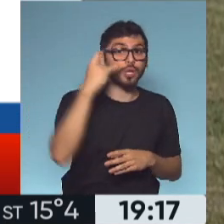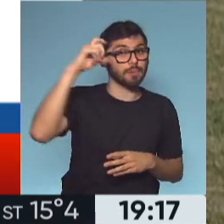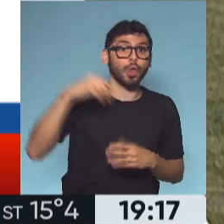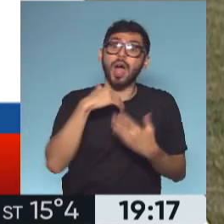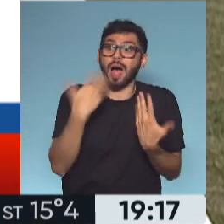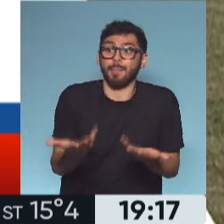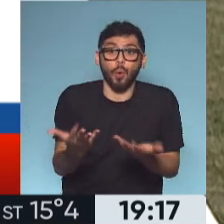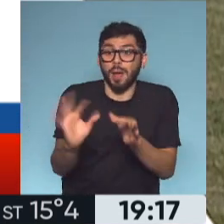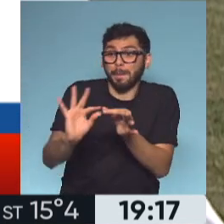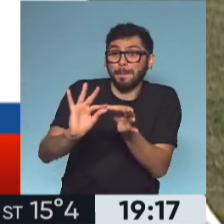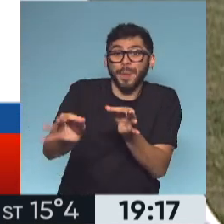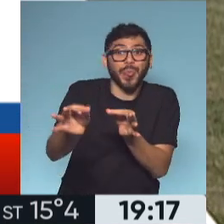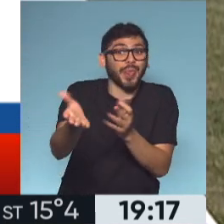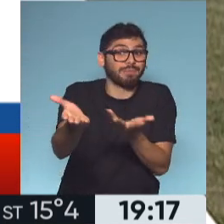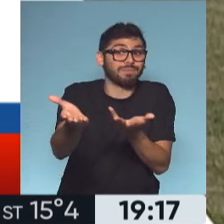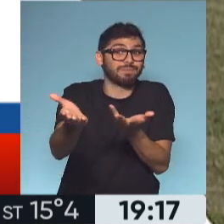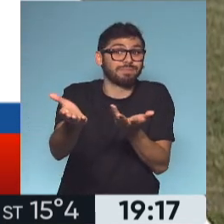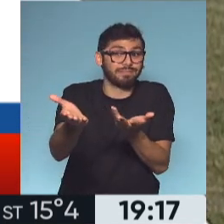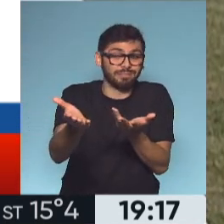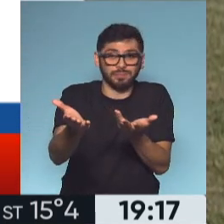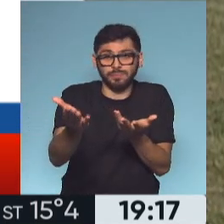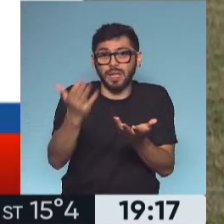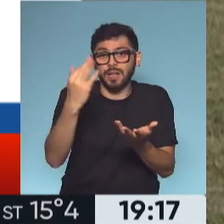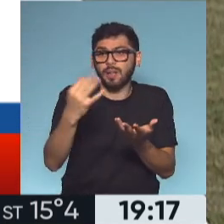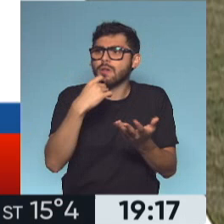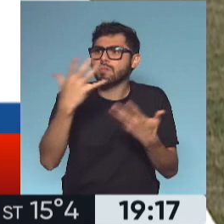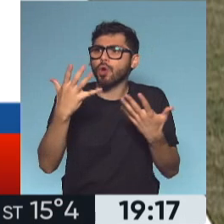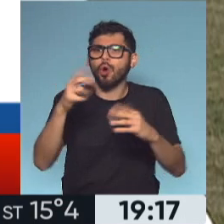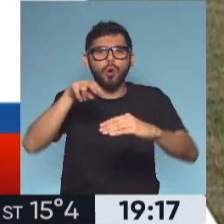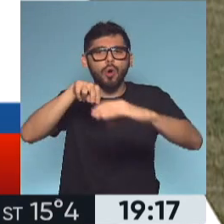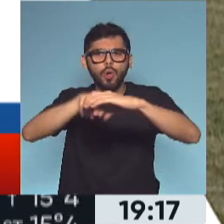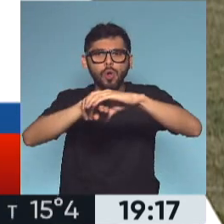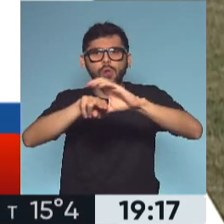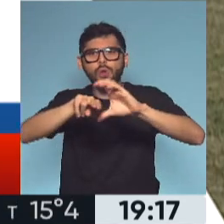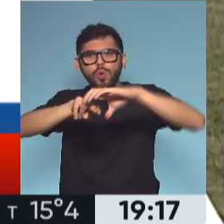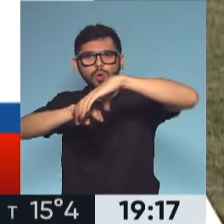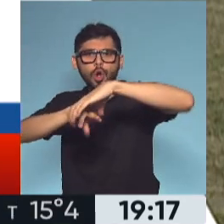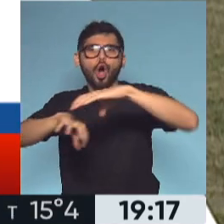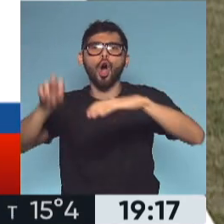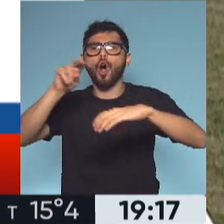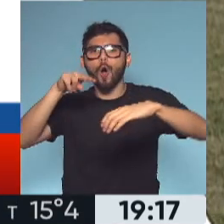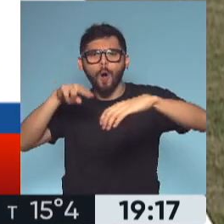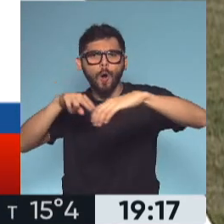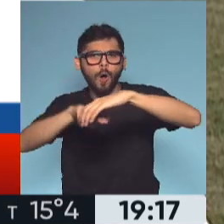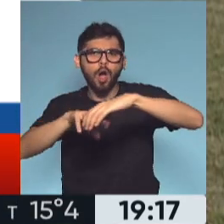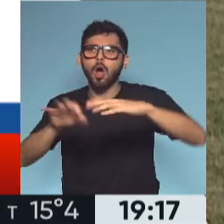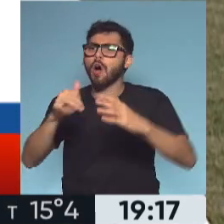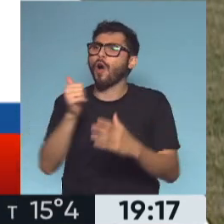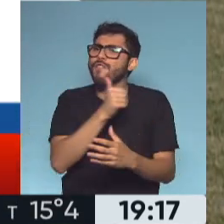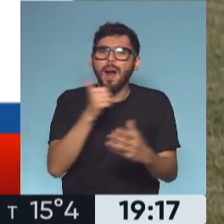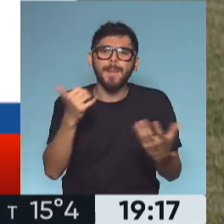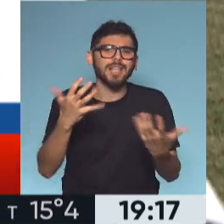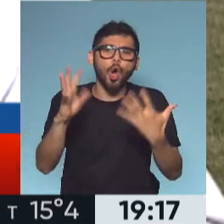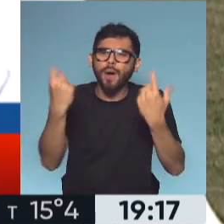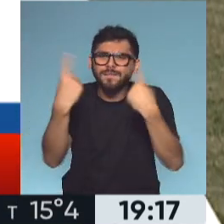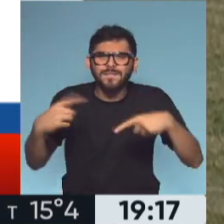la cercanía para que si hay que hacer una tomografía, una resonancia, farmacia, residuos